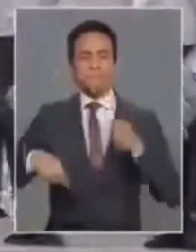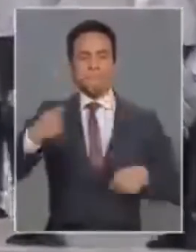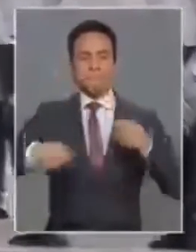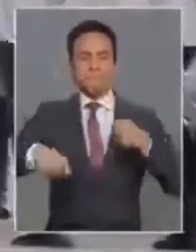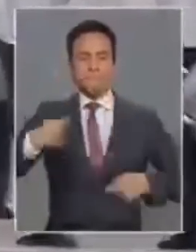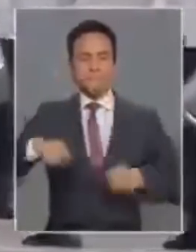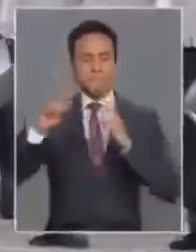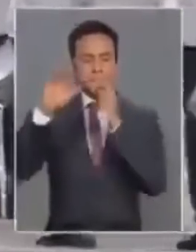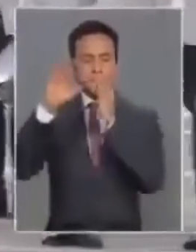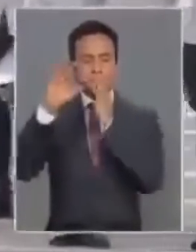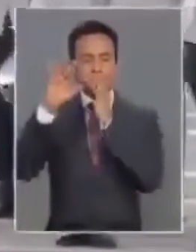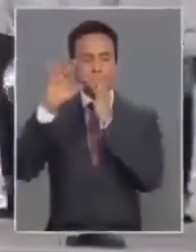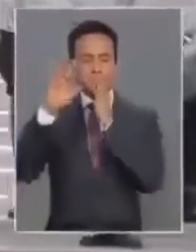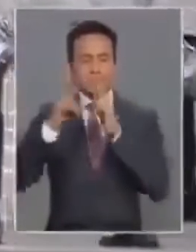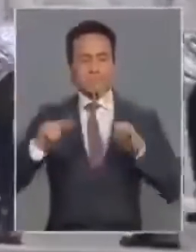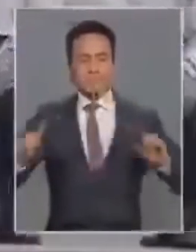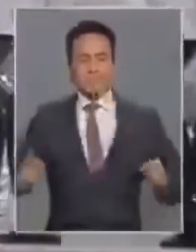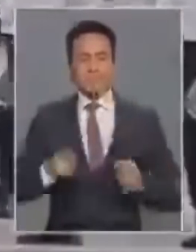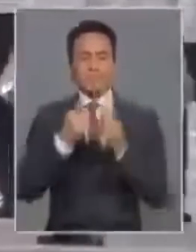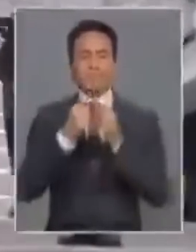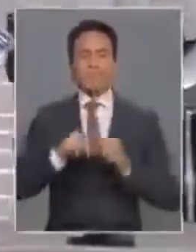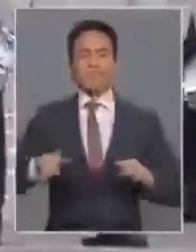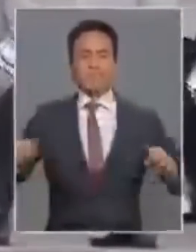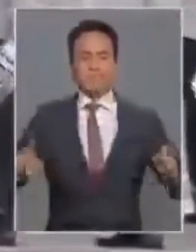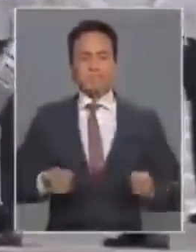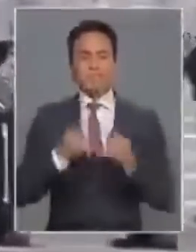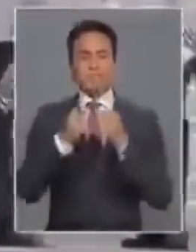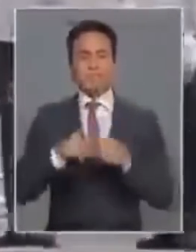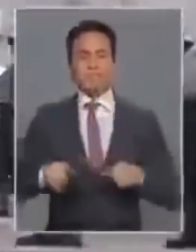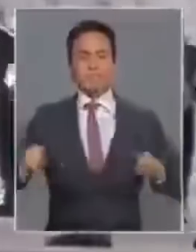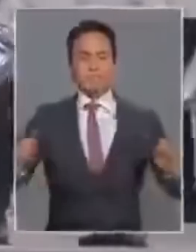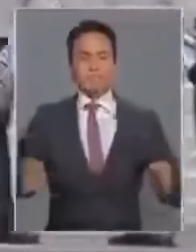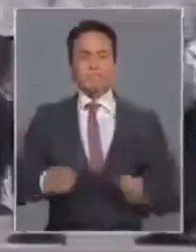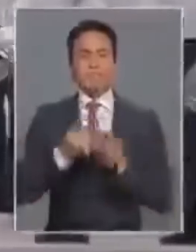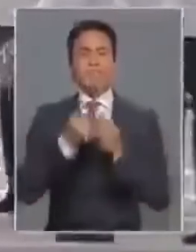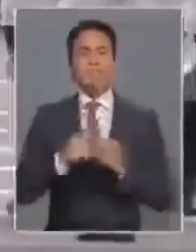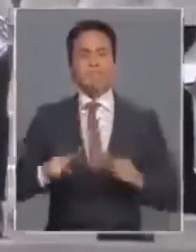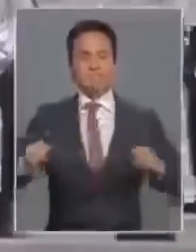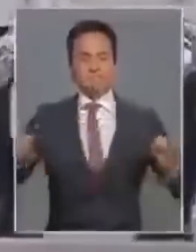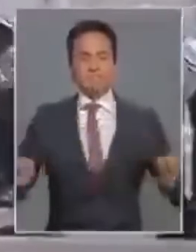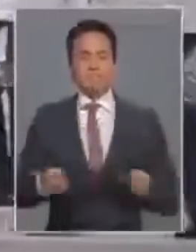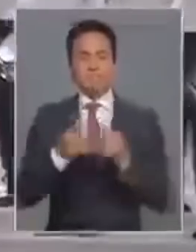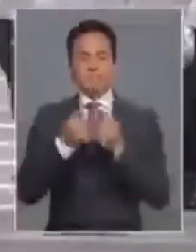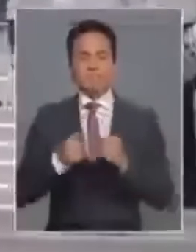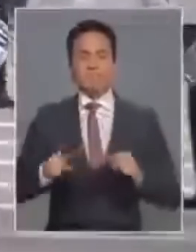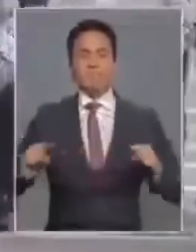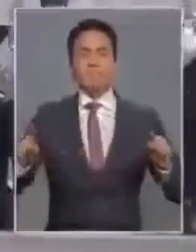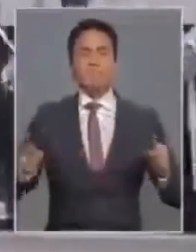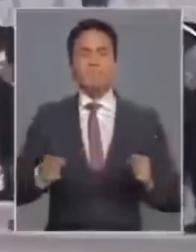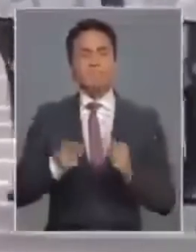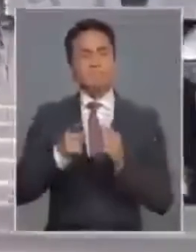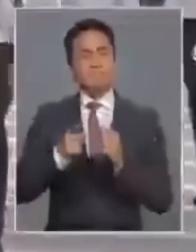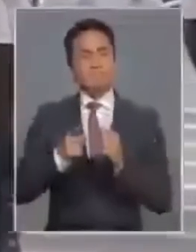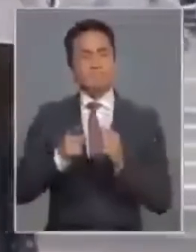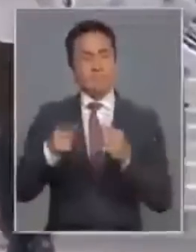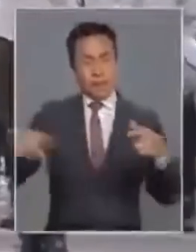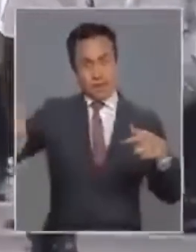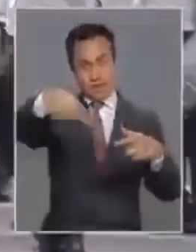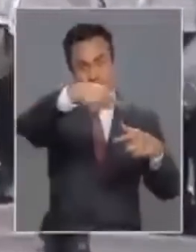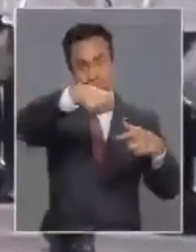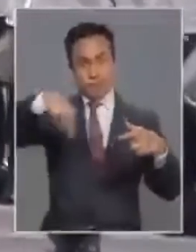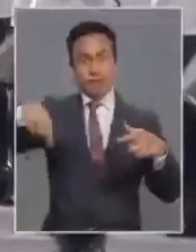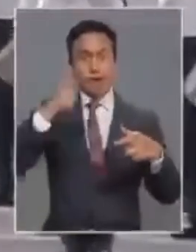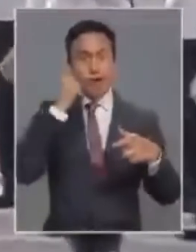segunda parte de este desfile de Chile. Ya vamos a hacer la reacción también a la tercera parte porque yo quiero seguir viendo qué pasa. Me cuentan que más adelante